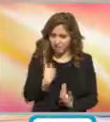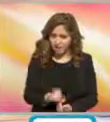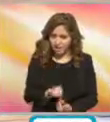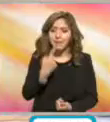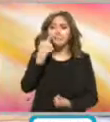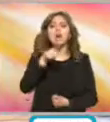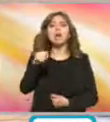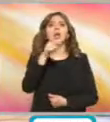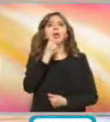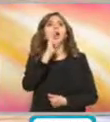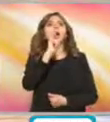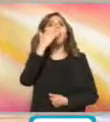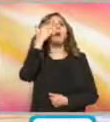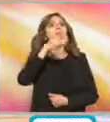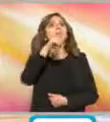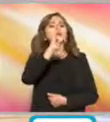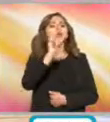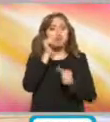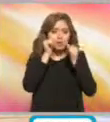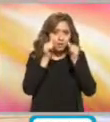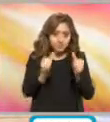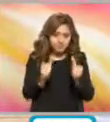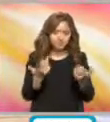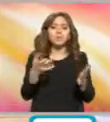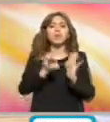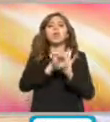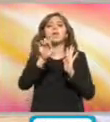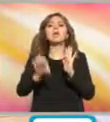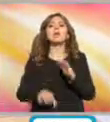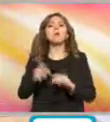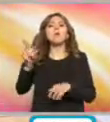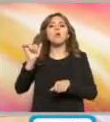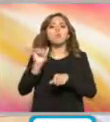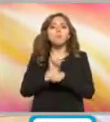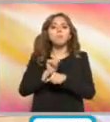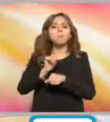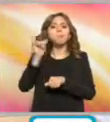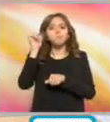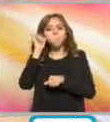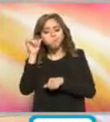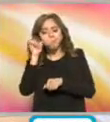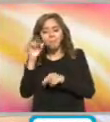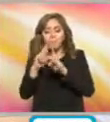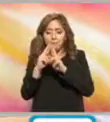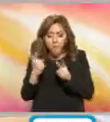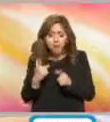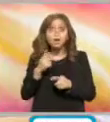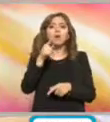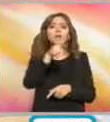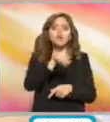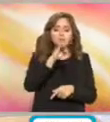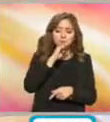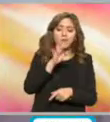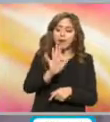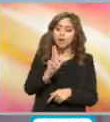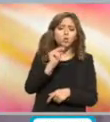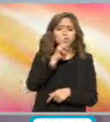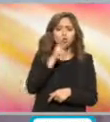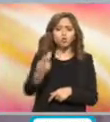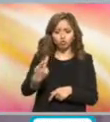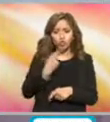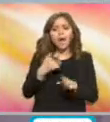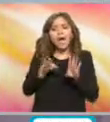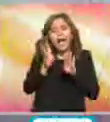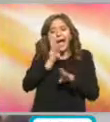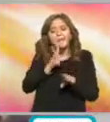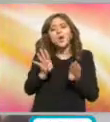Entonces, ¿te preocupa Exactamente. que tu juguete se rompió del cochecito, la llanta, que te estoy diciendo que la vamos a intentar arreglar y juntos lo vamos a hacer por ahí? Exactamente, ¿no?